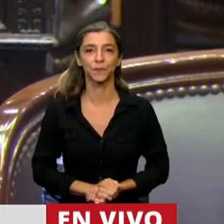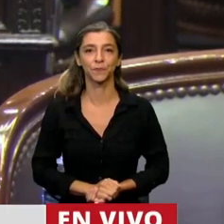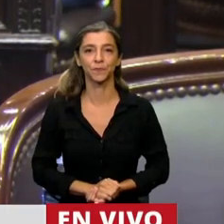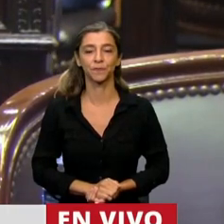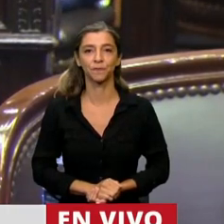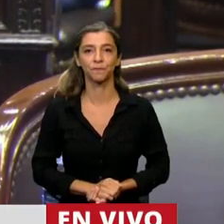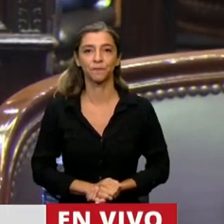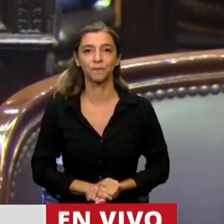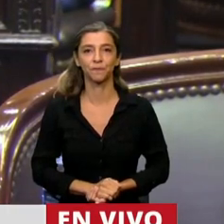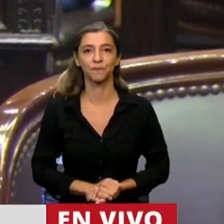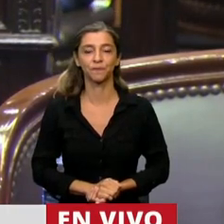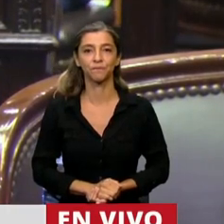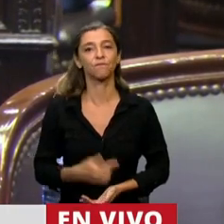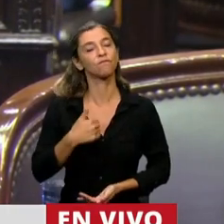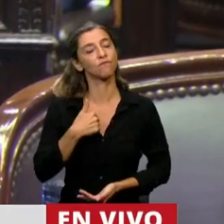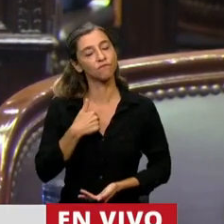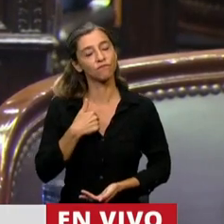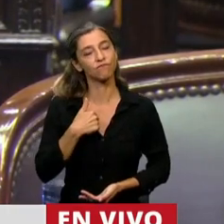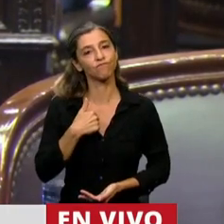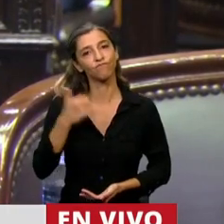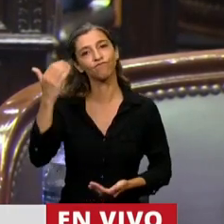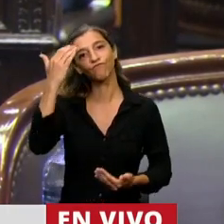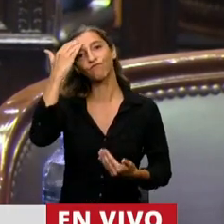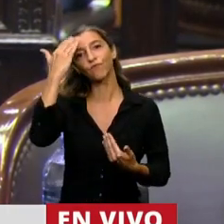Vengo a rendir homenaje